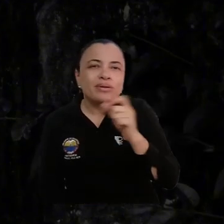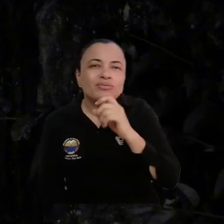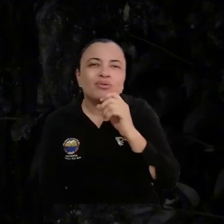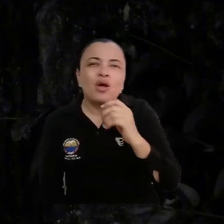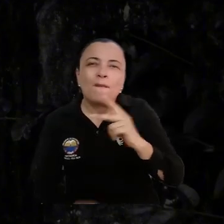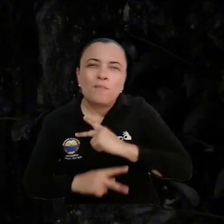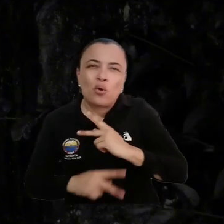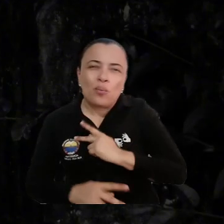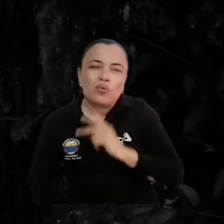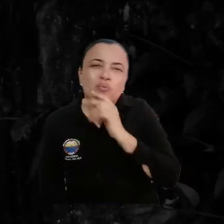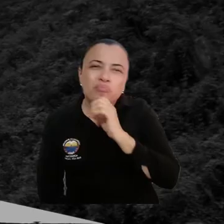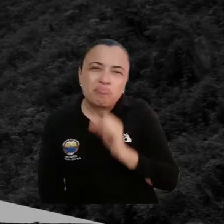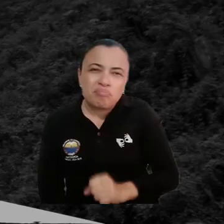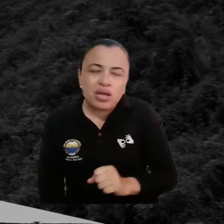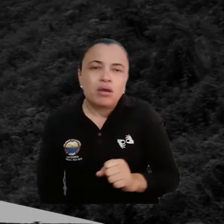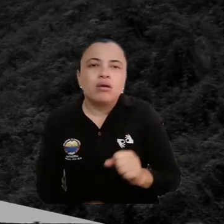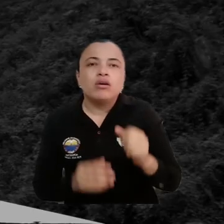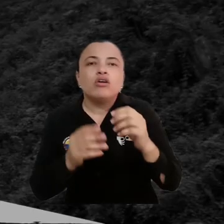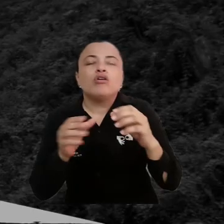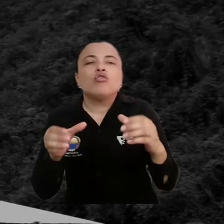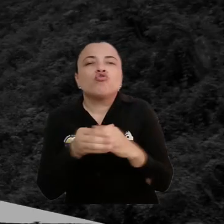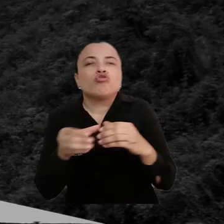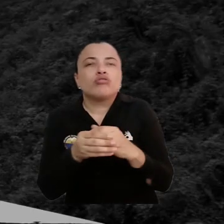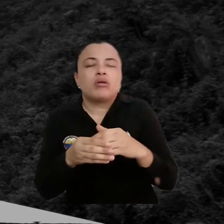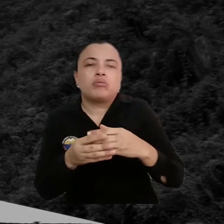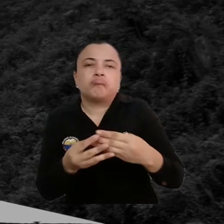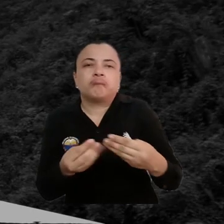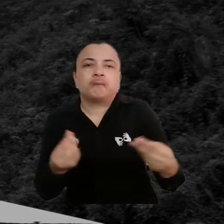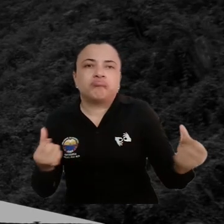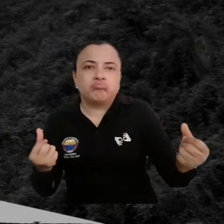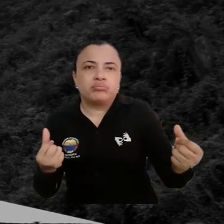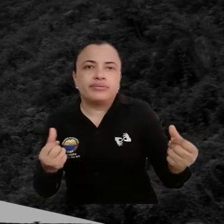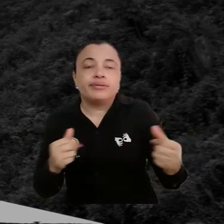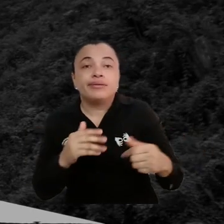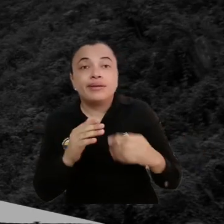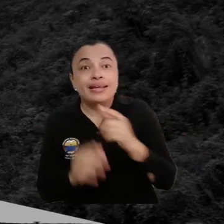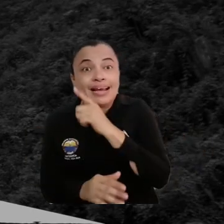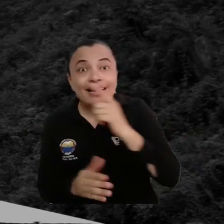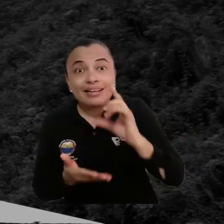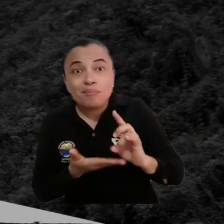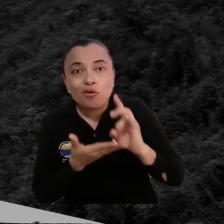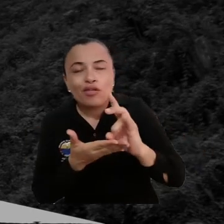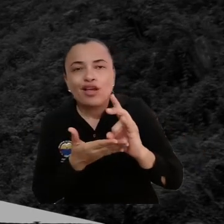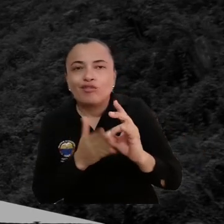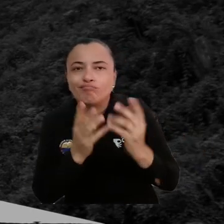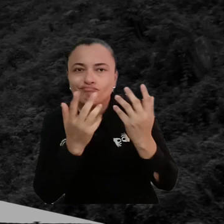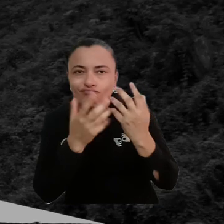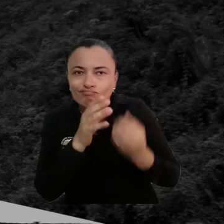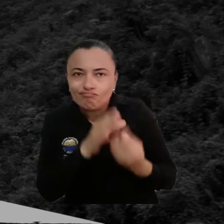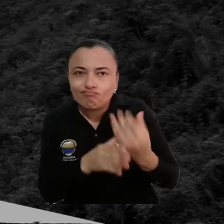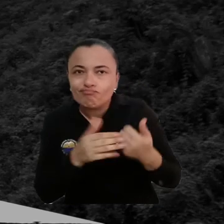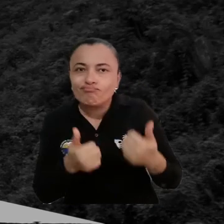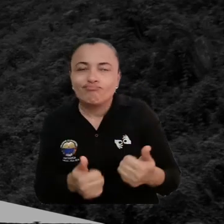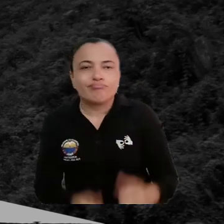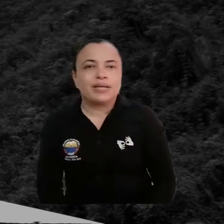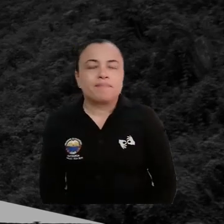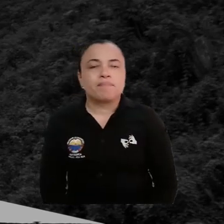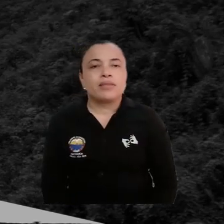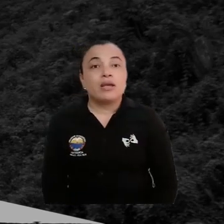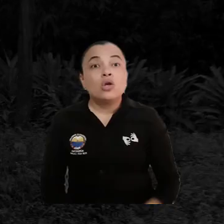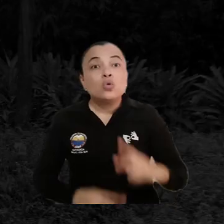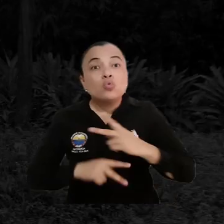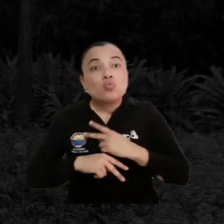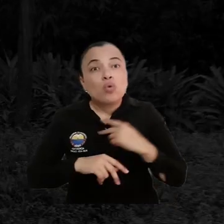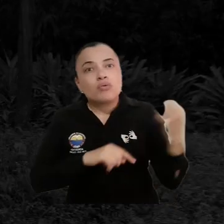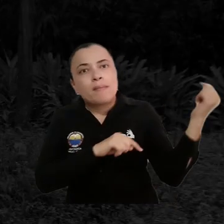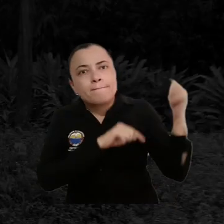se disolvieron y el modelo de gran hacienda dejó de ser viable. Fue puro descuido. Los dueños dejaron de visitar estas fincas por acá porque